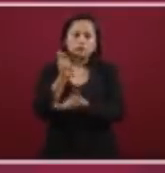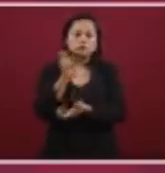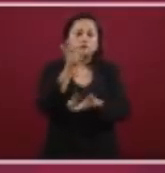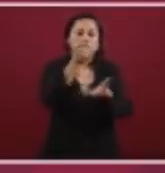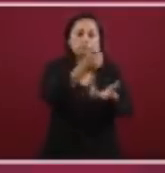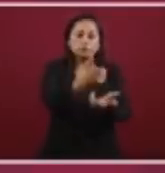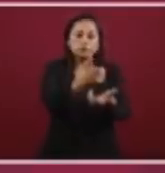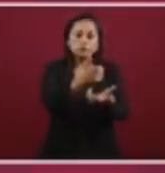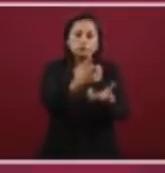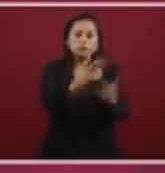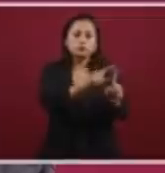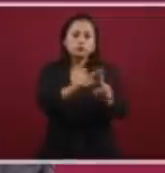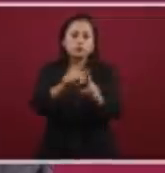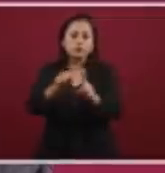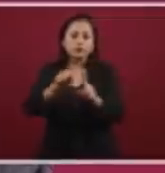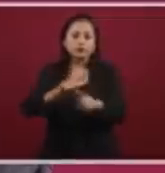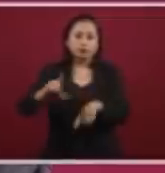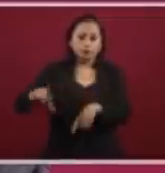o gobiernos